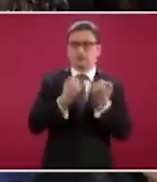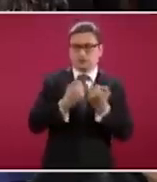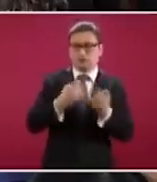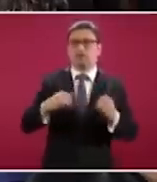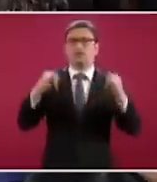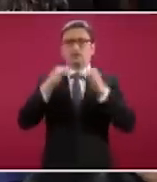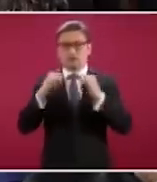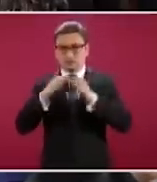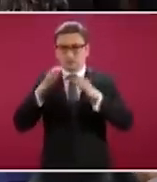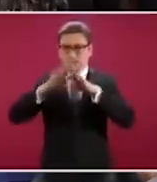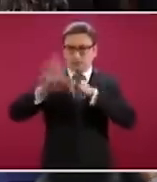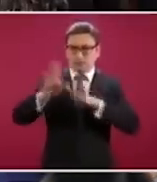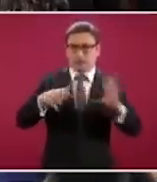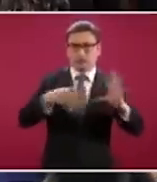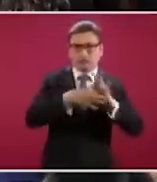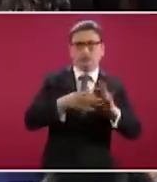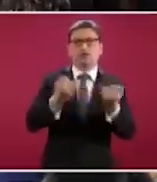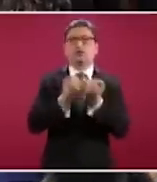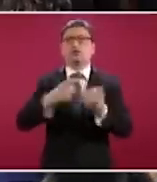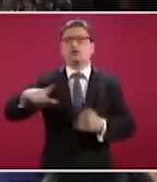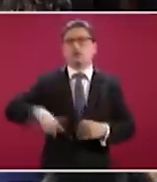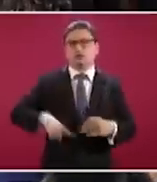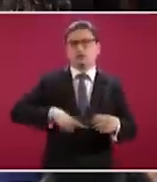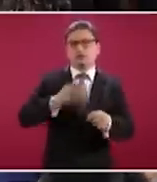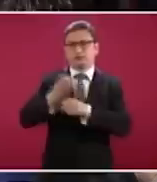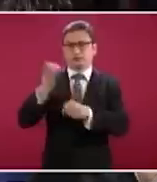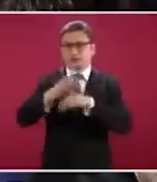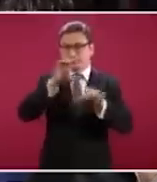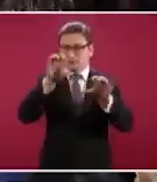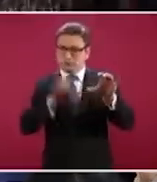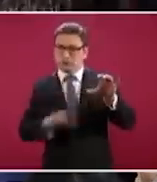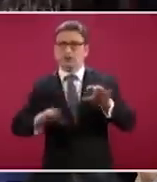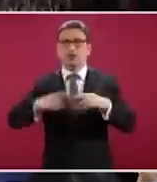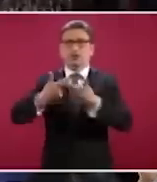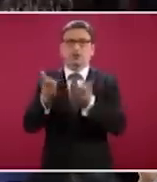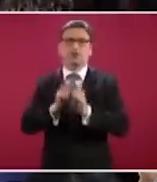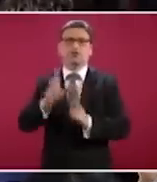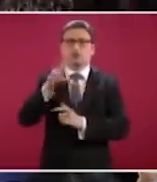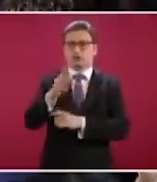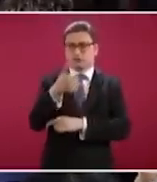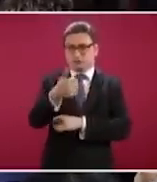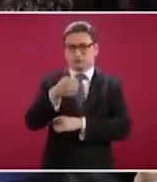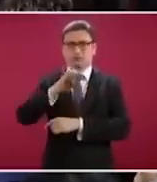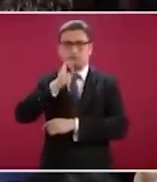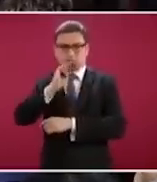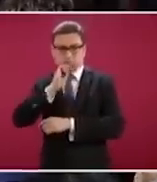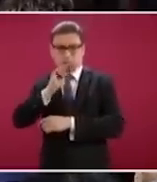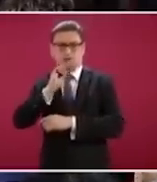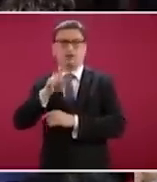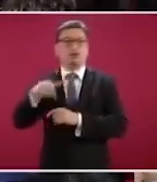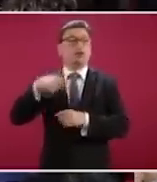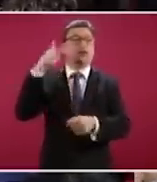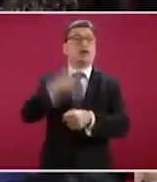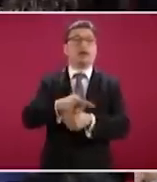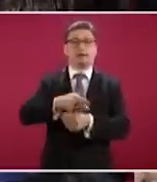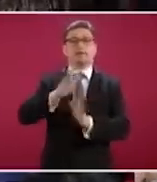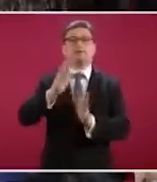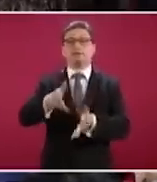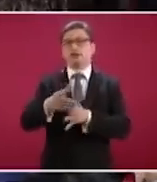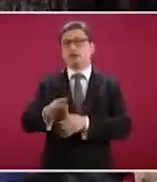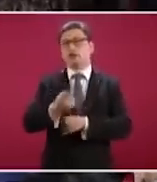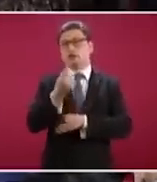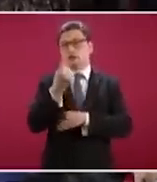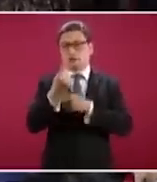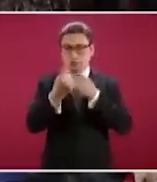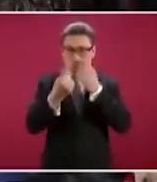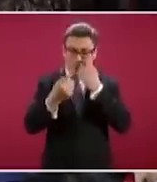de Migración y los gobiernos de los estados. Son 36 madres. En esta ocasión ya localizaron